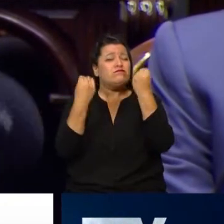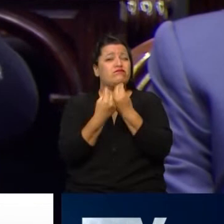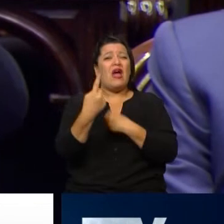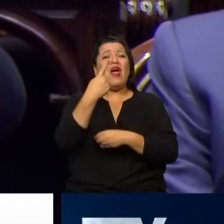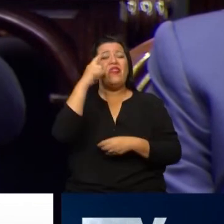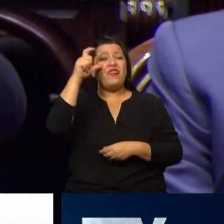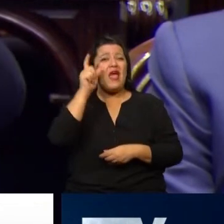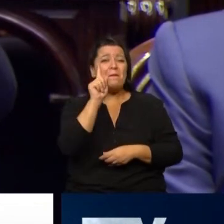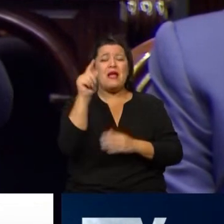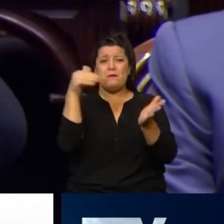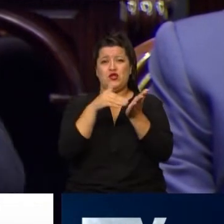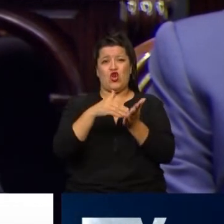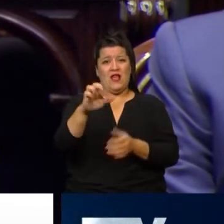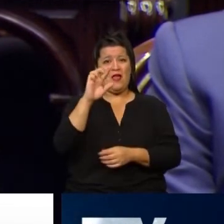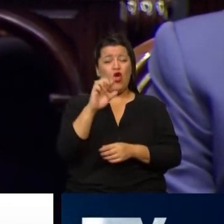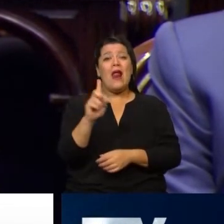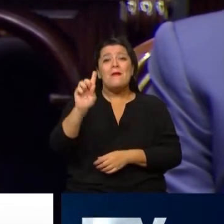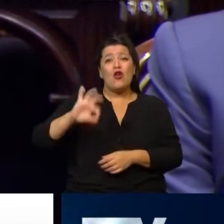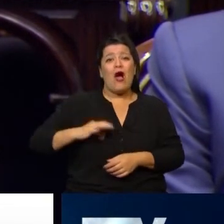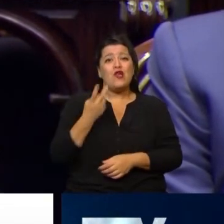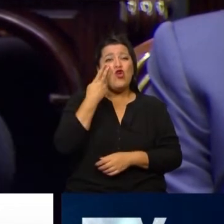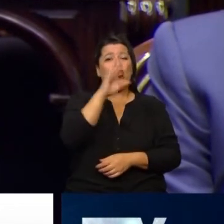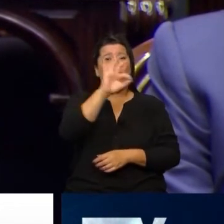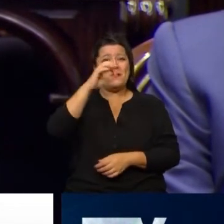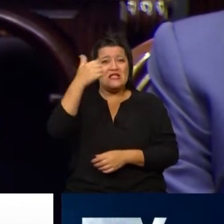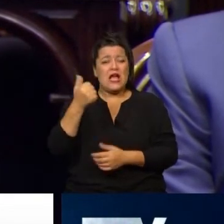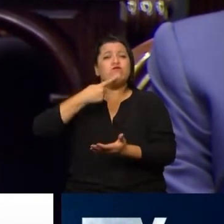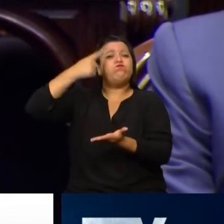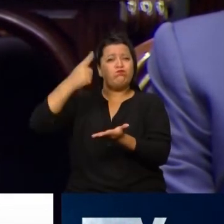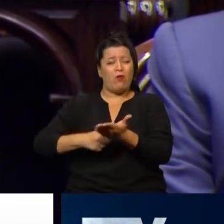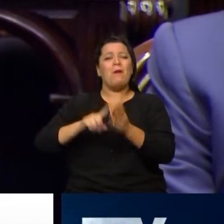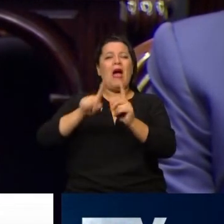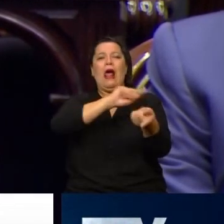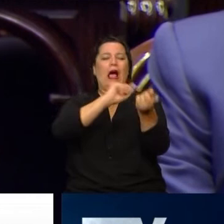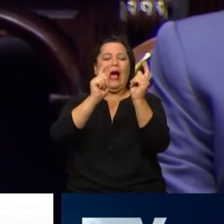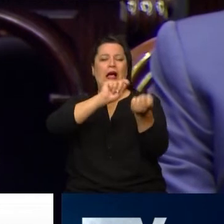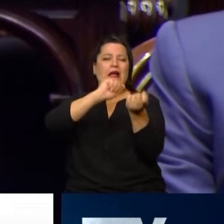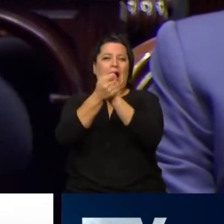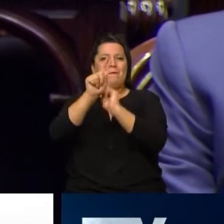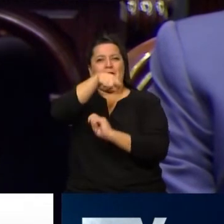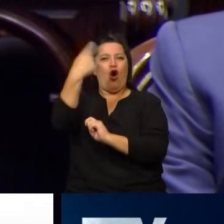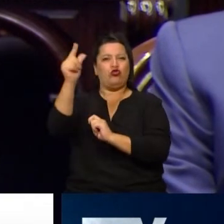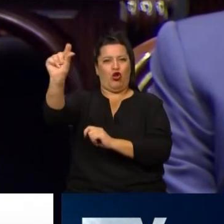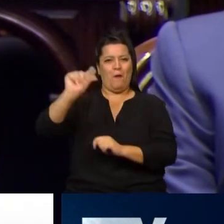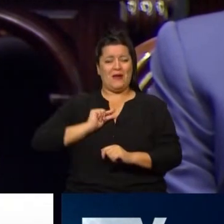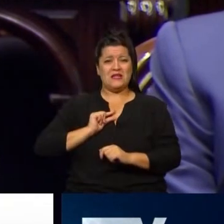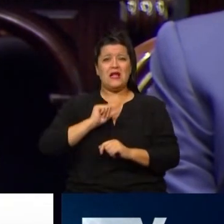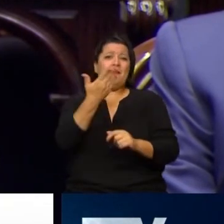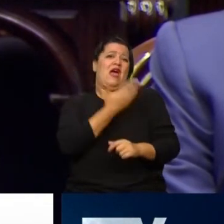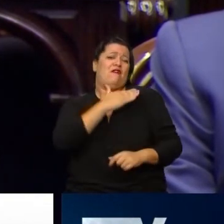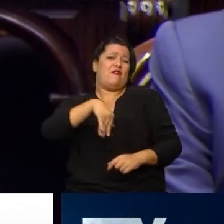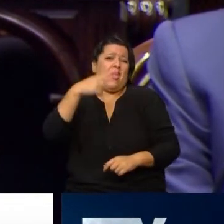Que en el 2006 tomó una decisión, canjear de acreedor, salir del fondo,